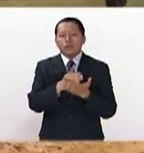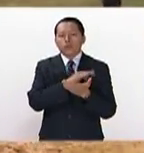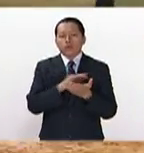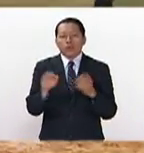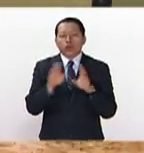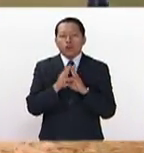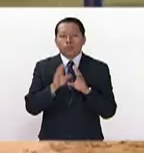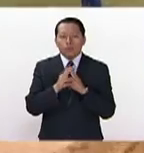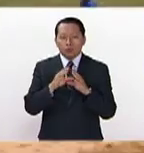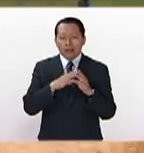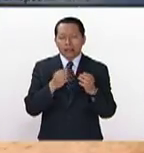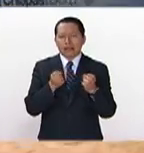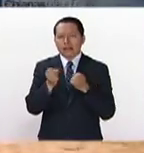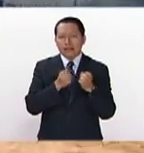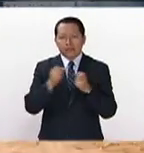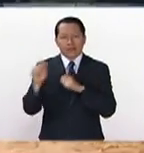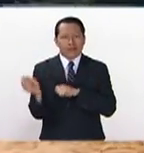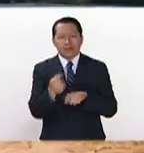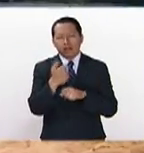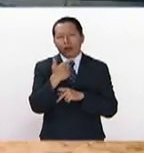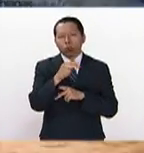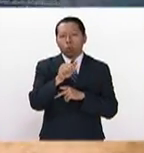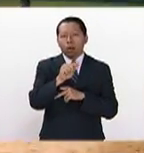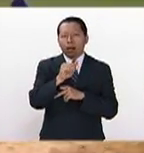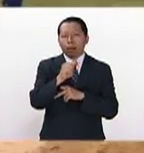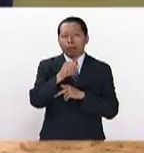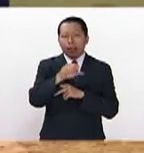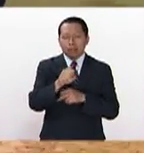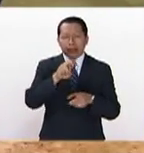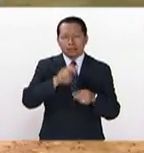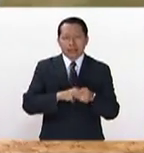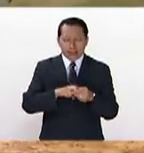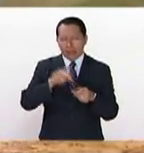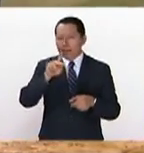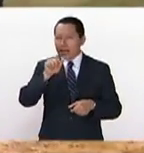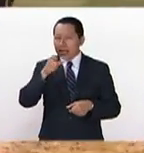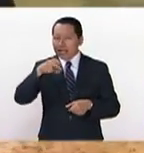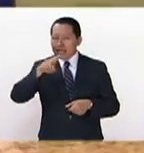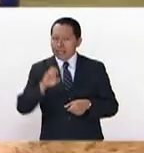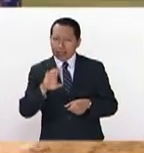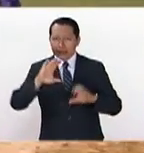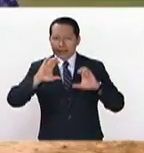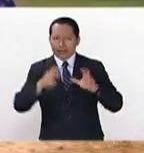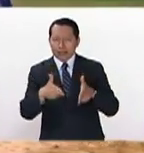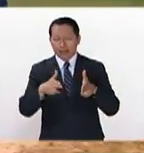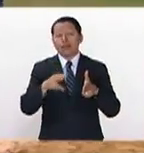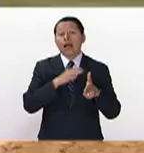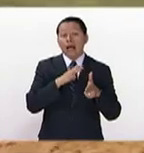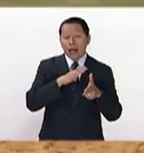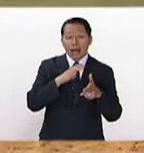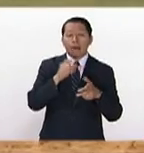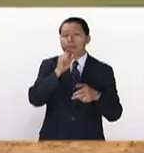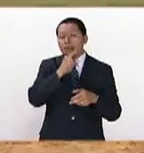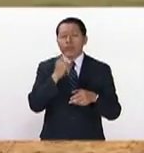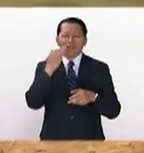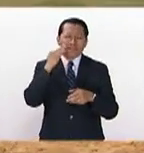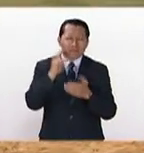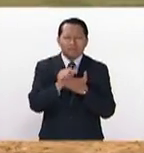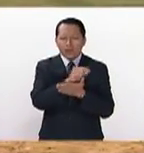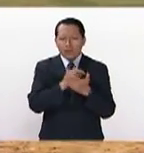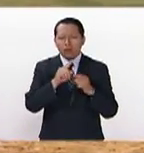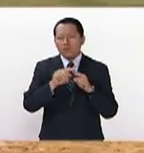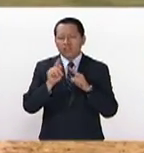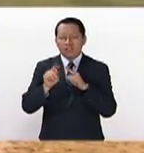un entrenamiento del equipo de béisbol Las Guacamayas en Palenque, Chiapas. Vía redes sociales compartió un video en el que